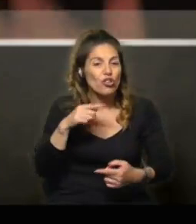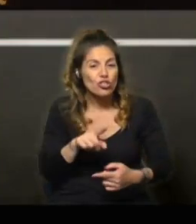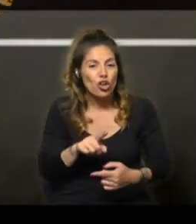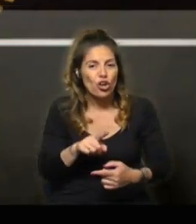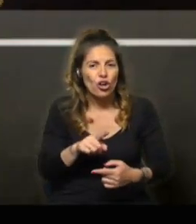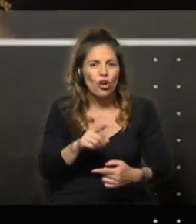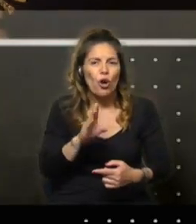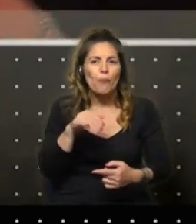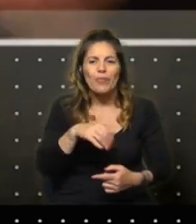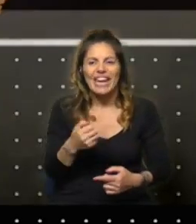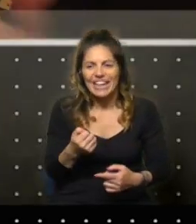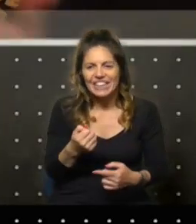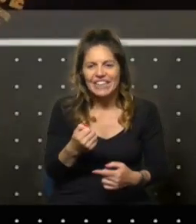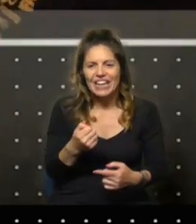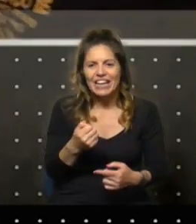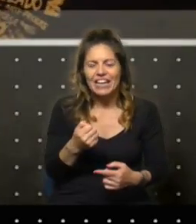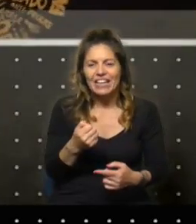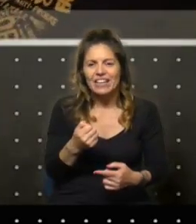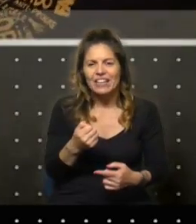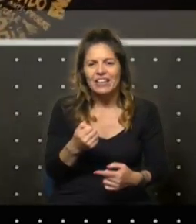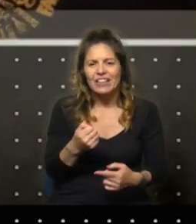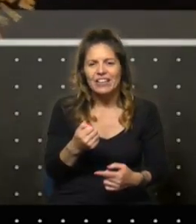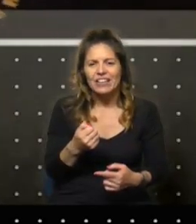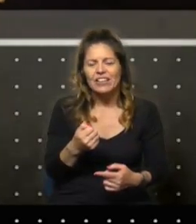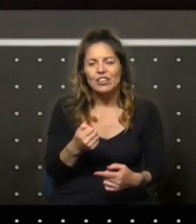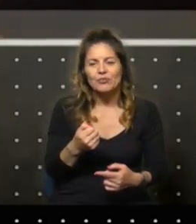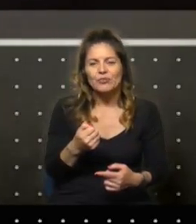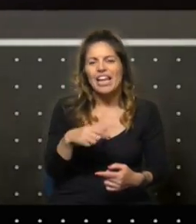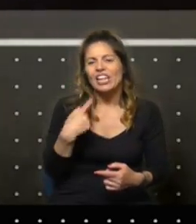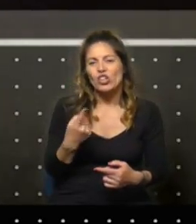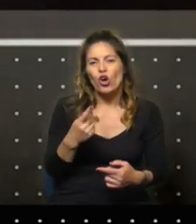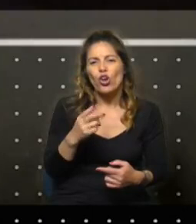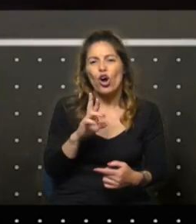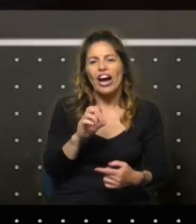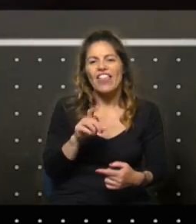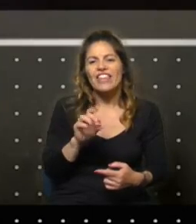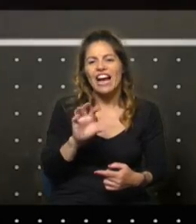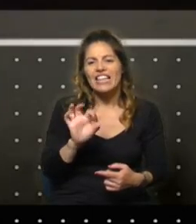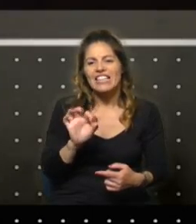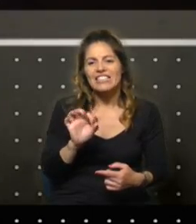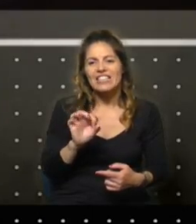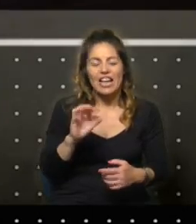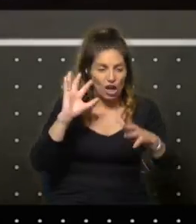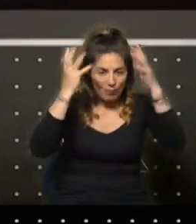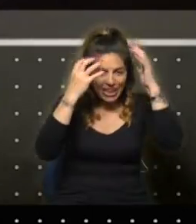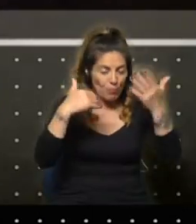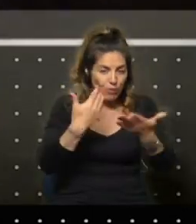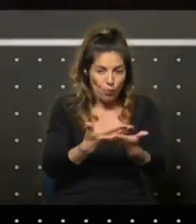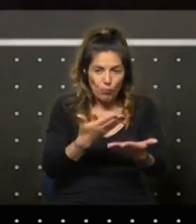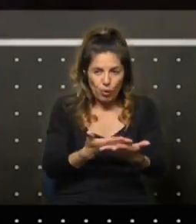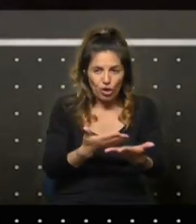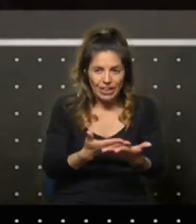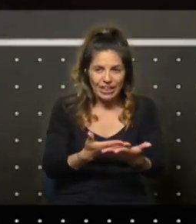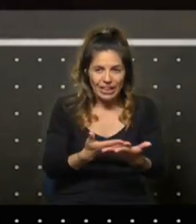Marcos Peña el famoso Marcos piña que decía Miley eh Y todos los radicales que Miley vino a proponer y que